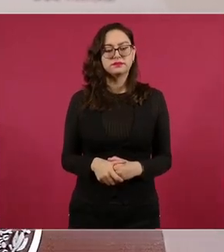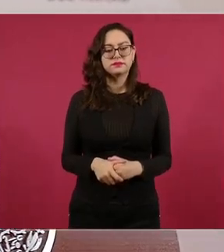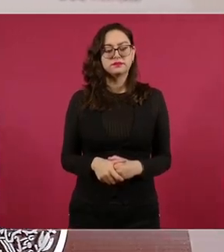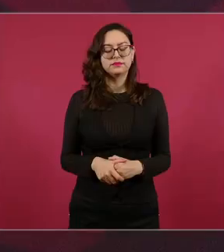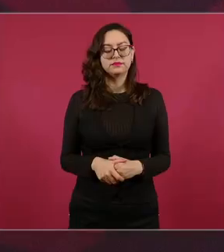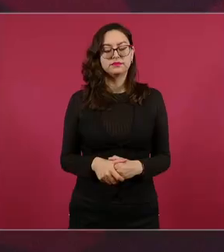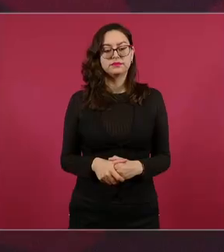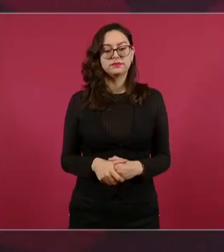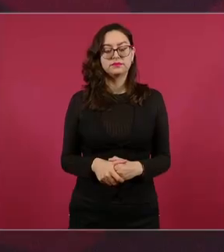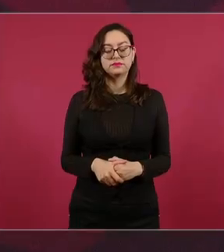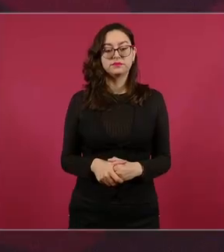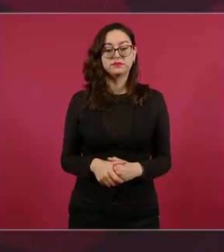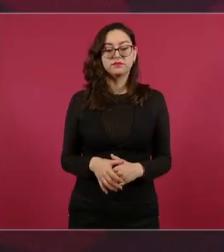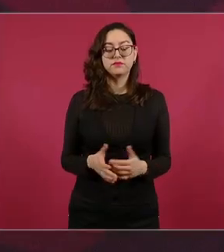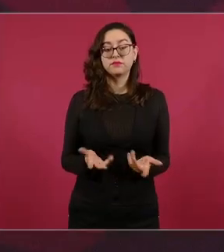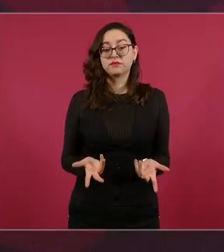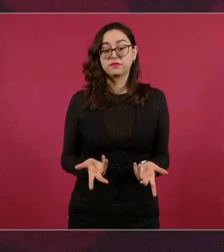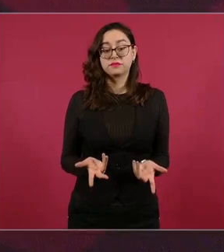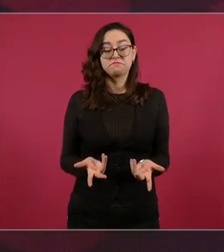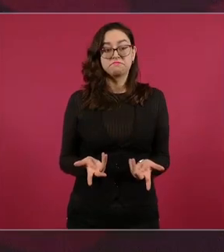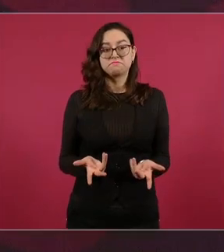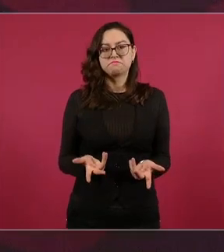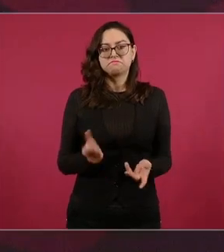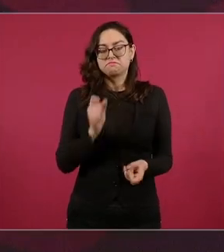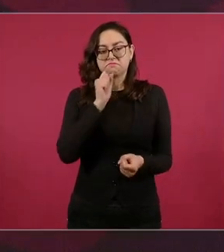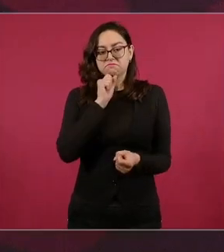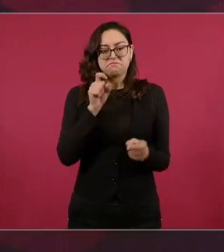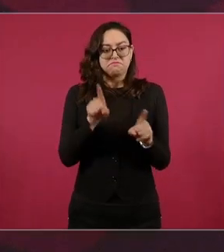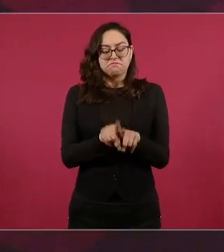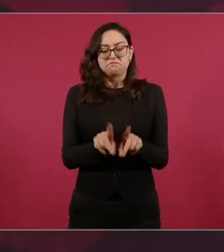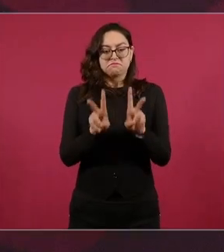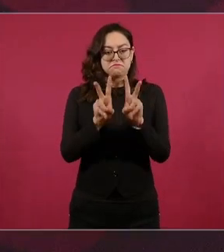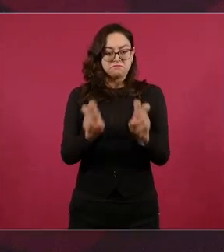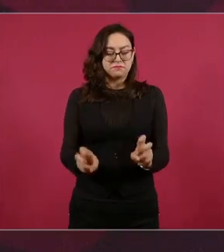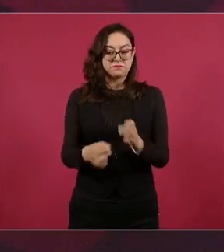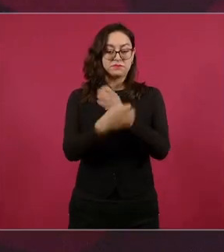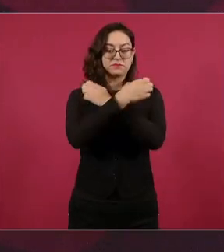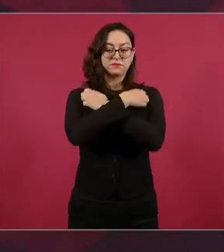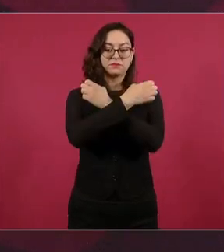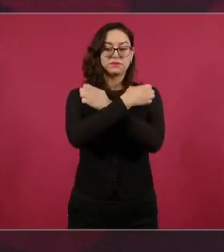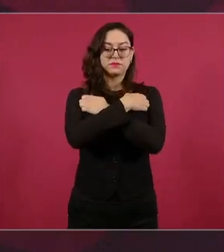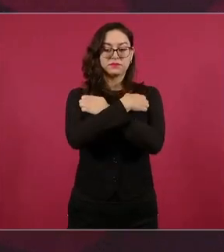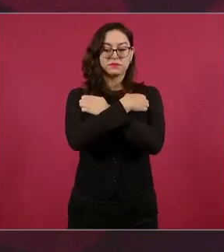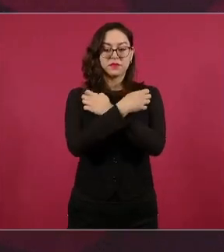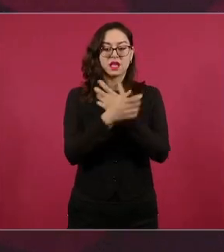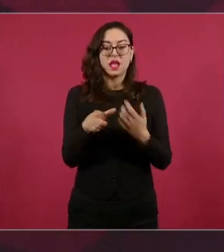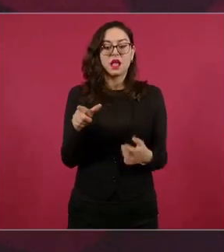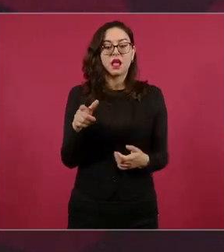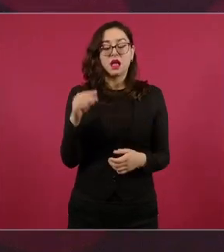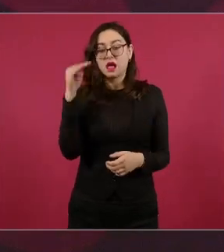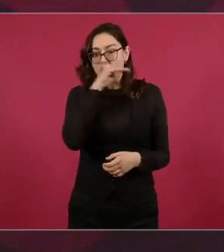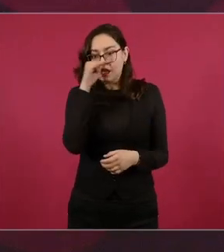Además, es como el caso de la educación, que no quieren que sea pública,